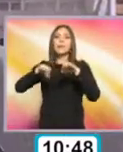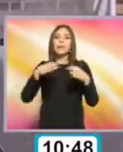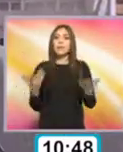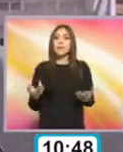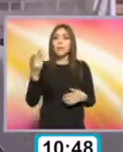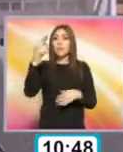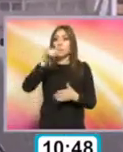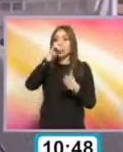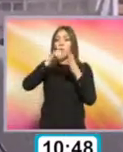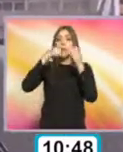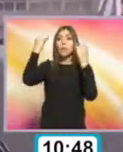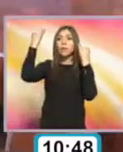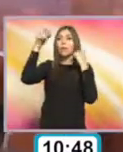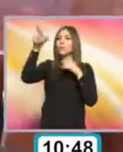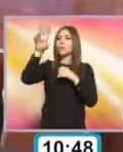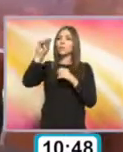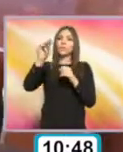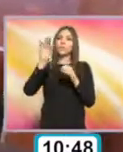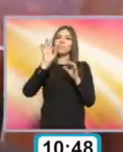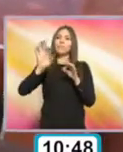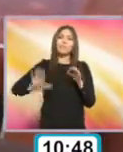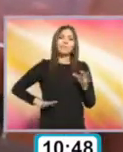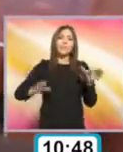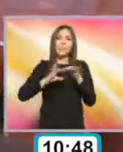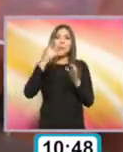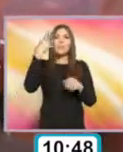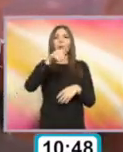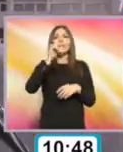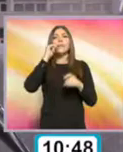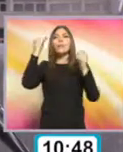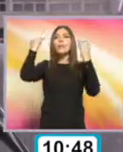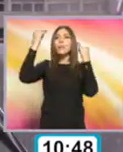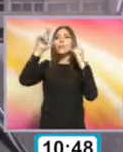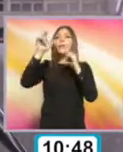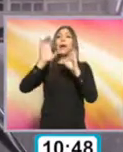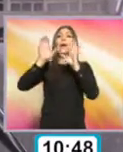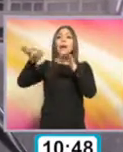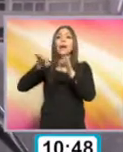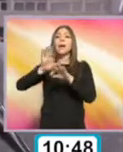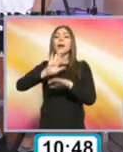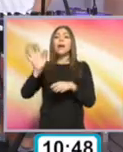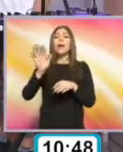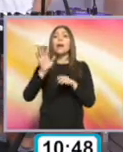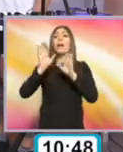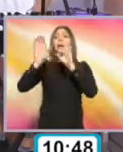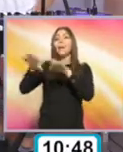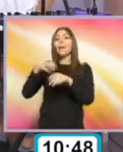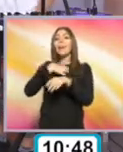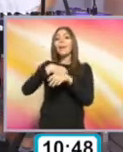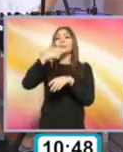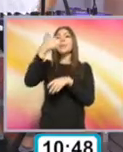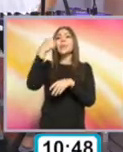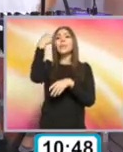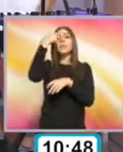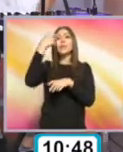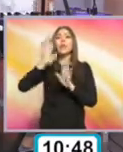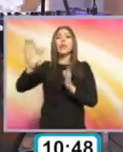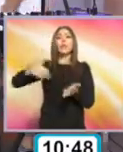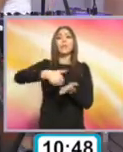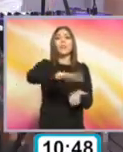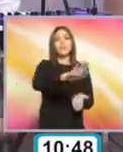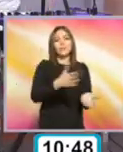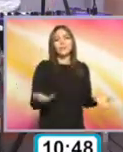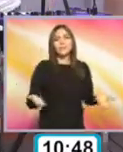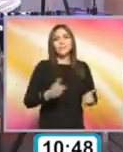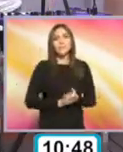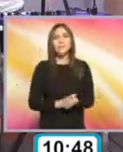él, Ok. pero lo idealiza y una vez que entra lo despiden a las 6 horas de estar trabajando. Bueno, primero vamos